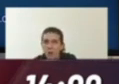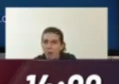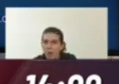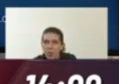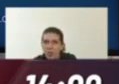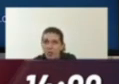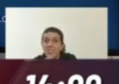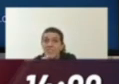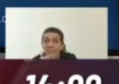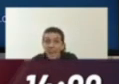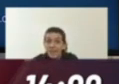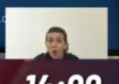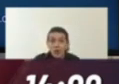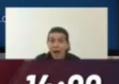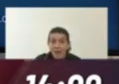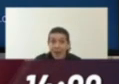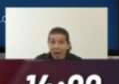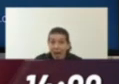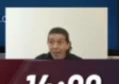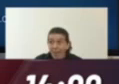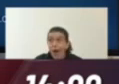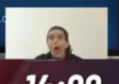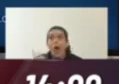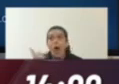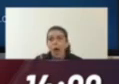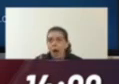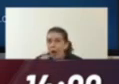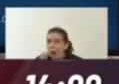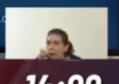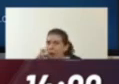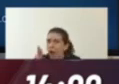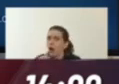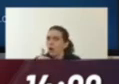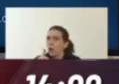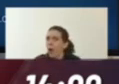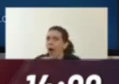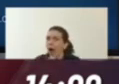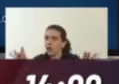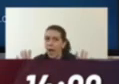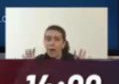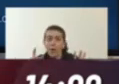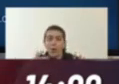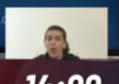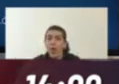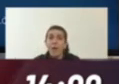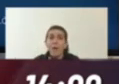Insisto en este punto. Estos son los costos que pagamos si no somos responsables.